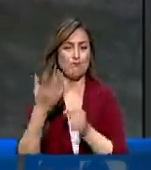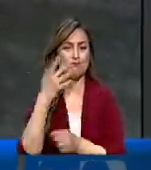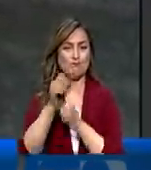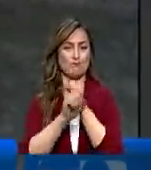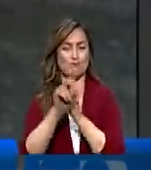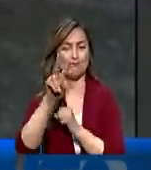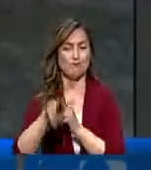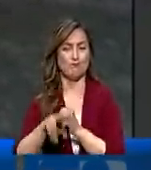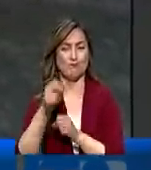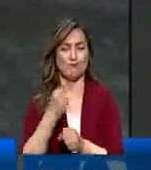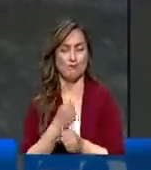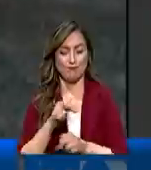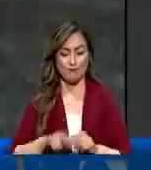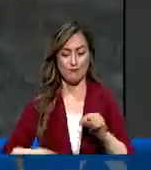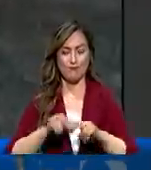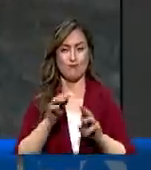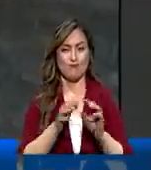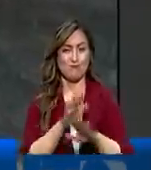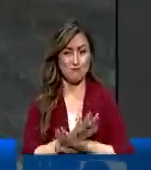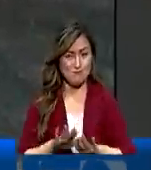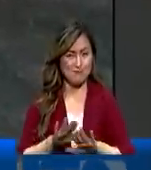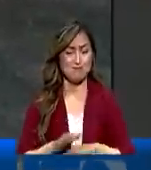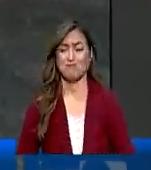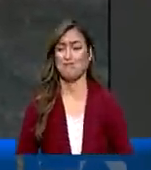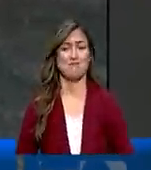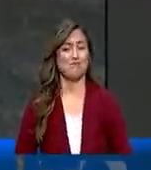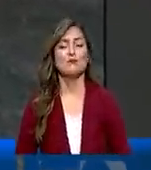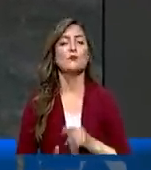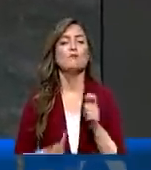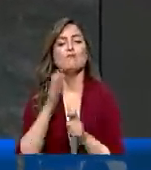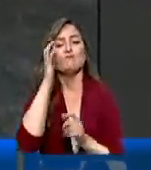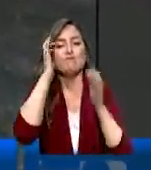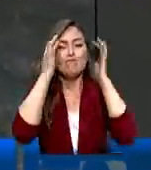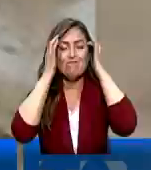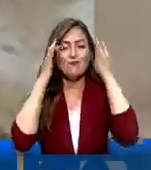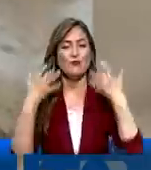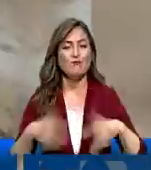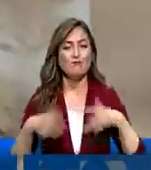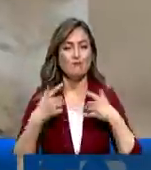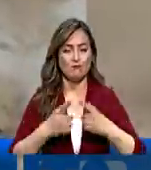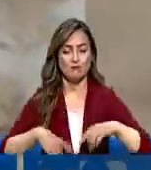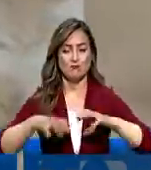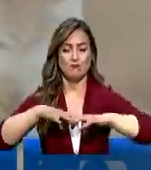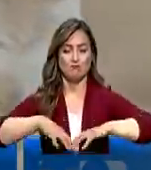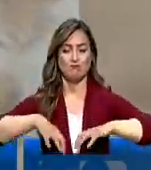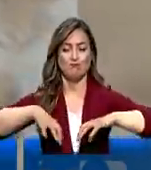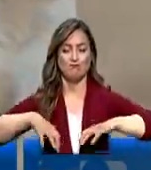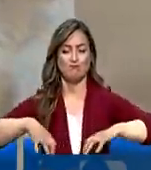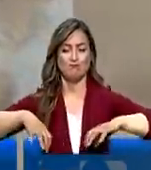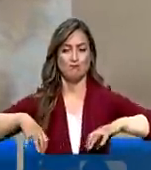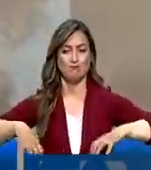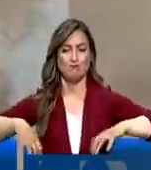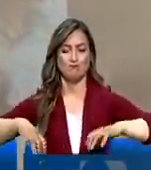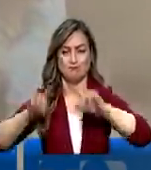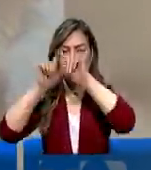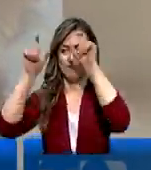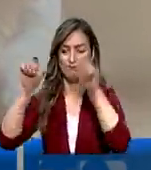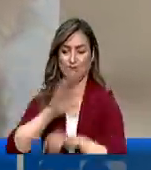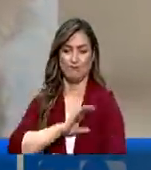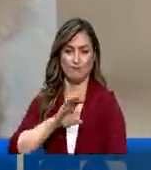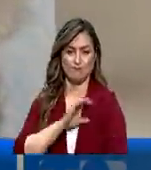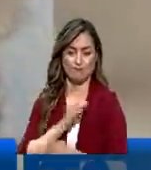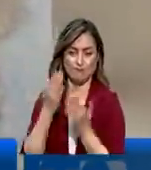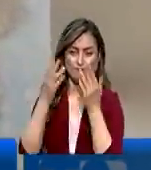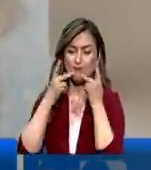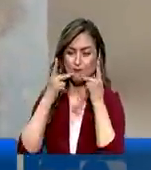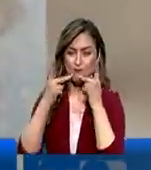en la zona. Sin embargo, no fueron terminados. Los vecinos están preocupados porque el bache crece día a día. Solicitan a la empresa metropolitana de